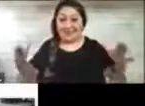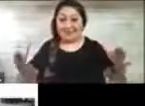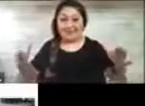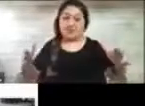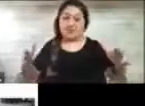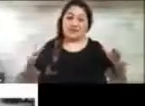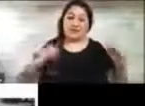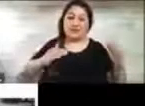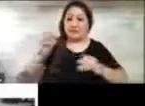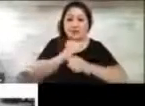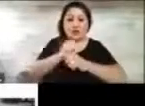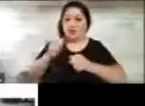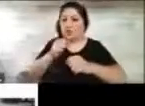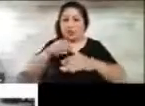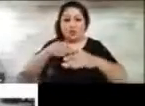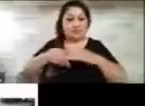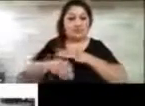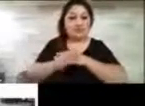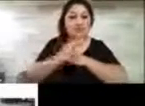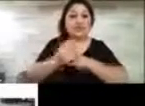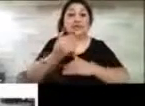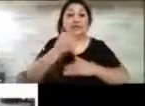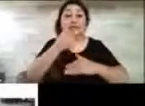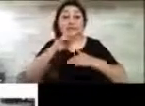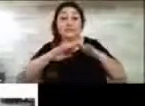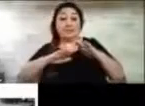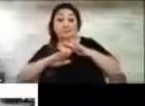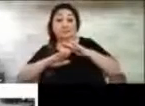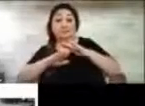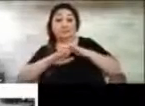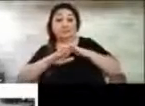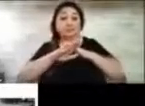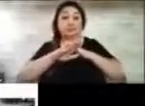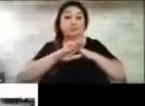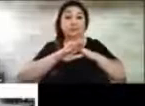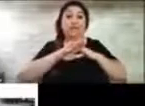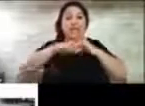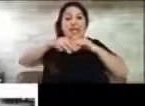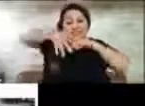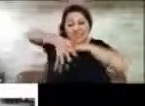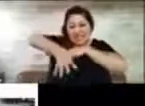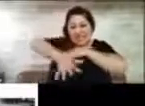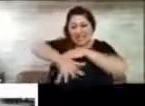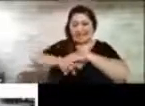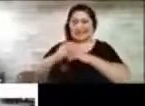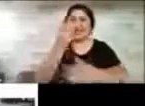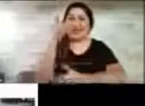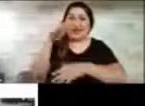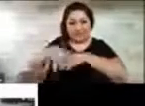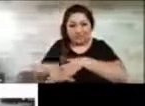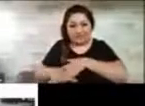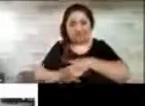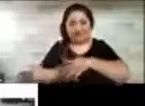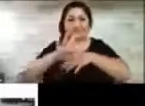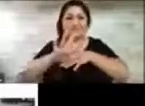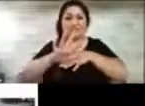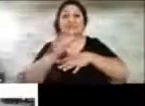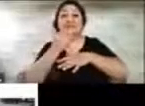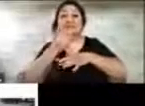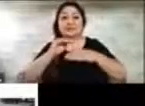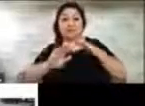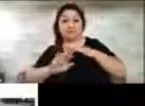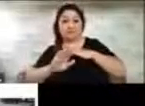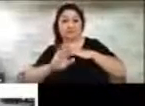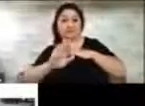el levantamiento de palmetas de hormigón por las raíces de los árboles, desniveles en la calzada que también dificultan el trayecto de un coche en este